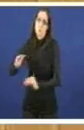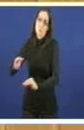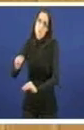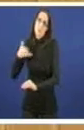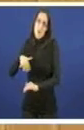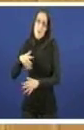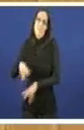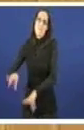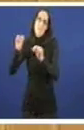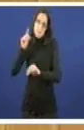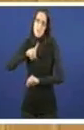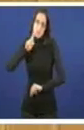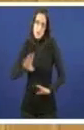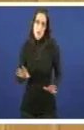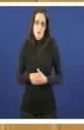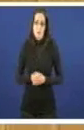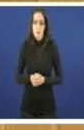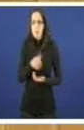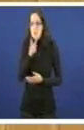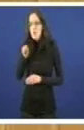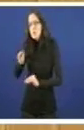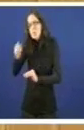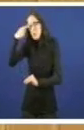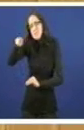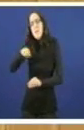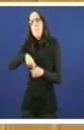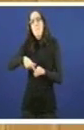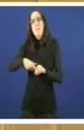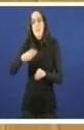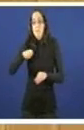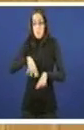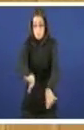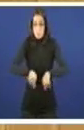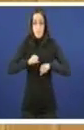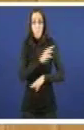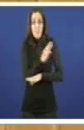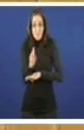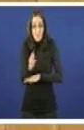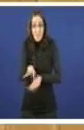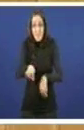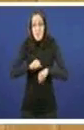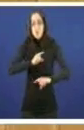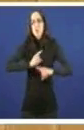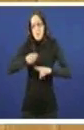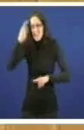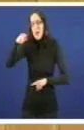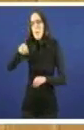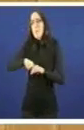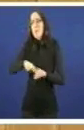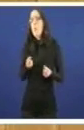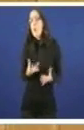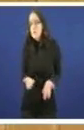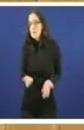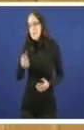vostedes saben cantas prazas de escolas infantis había en Galicia cando o goberno do Partido Popular chegou a xunta e vostedes saben